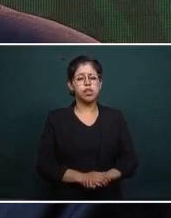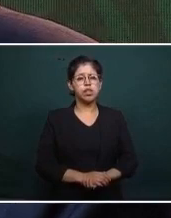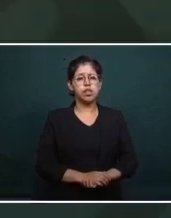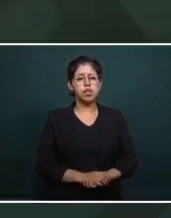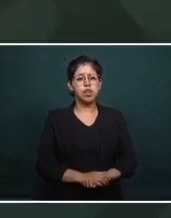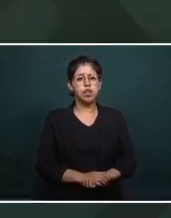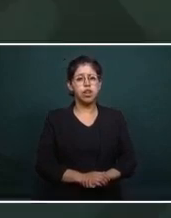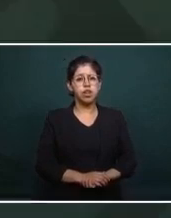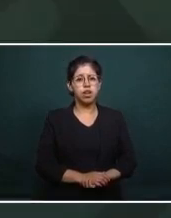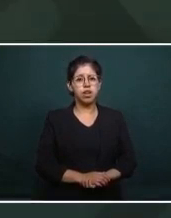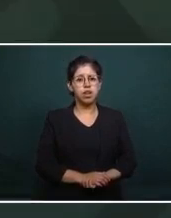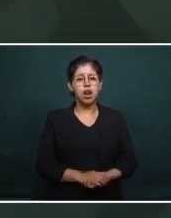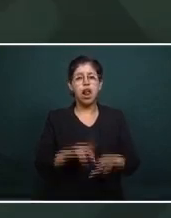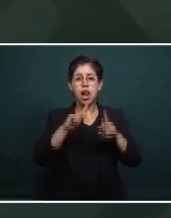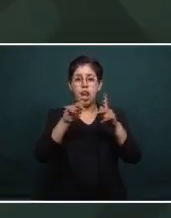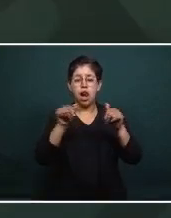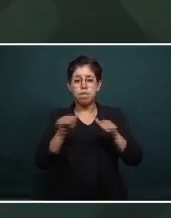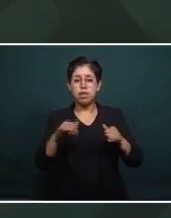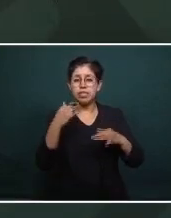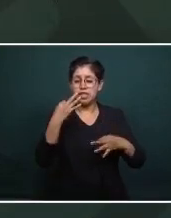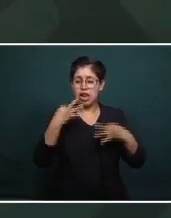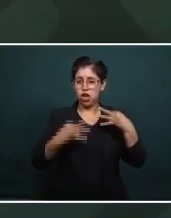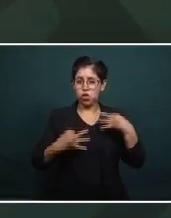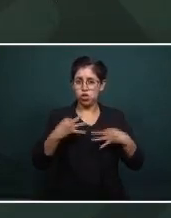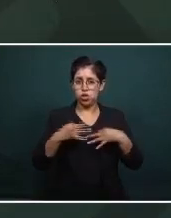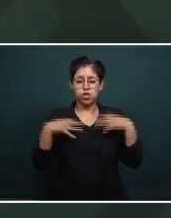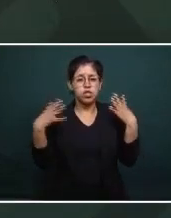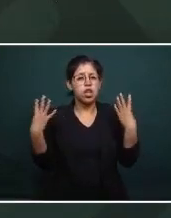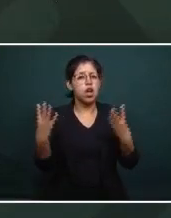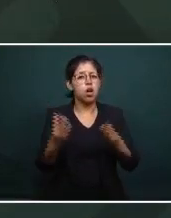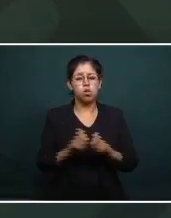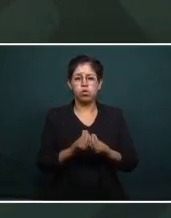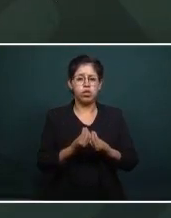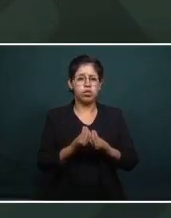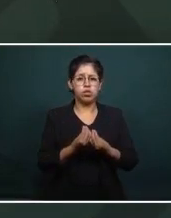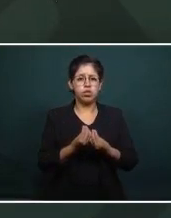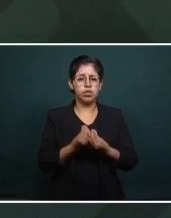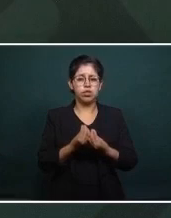es fruto de la justicia y que no se puede